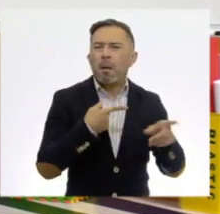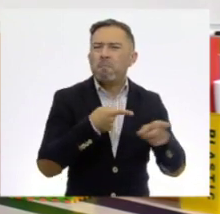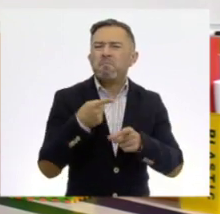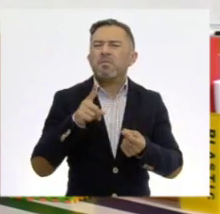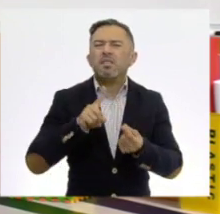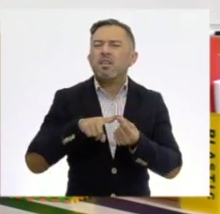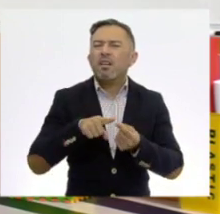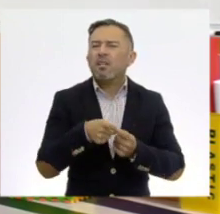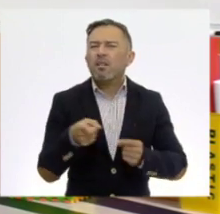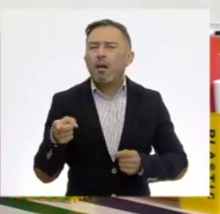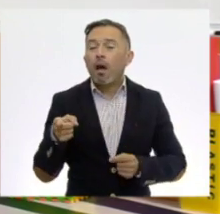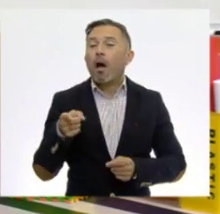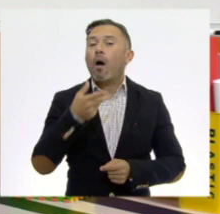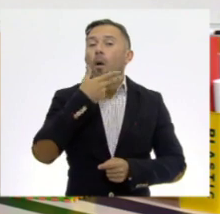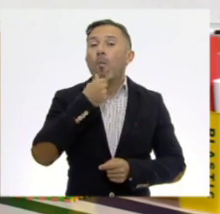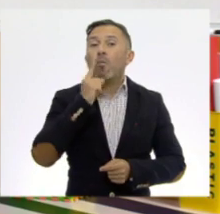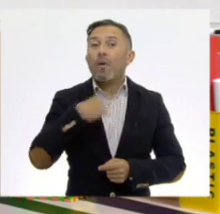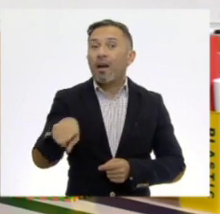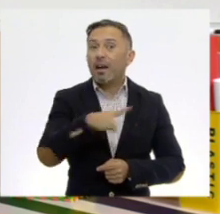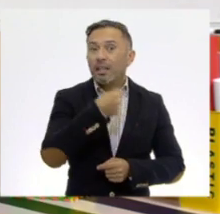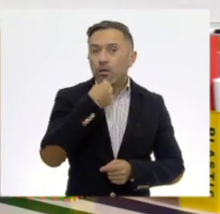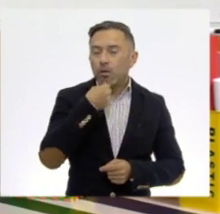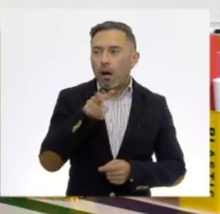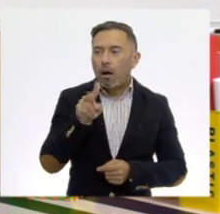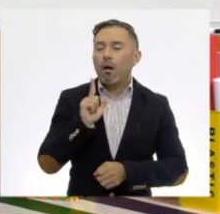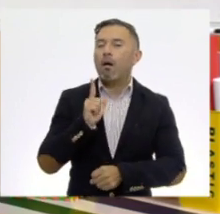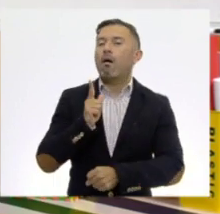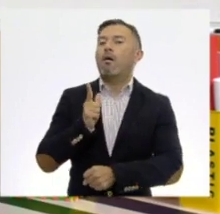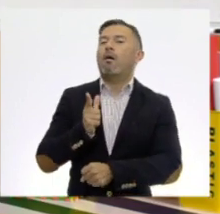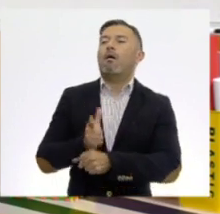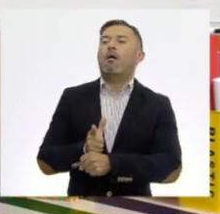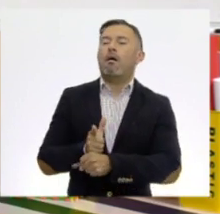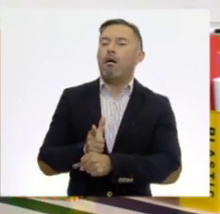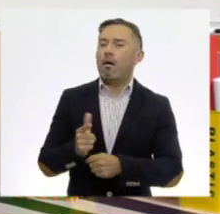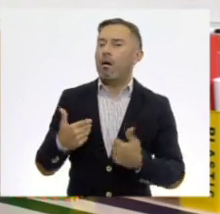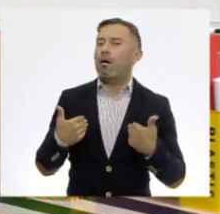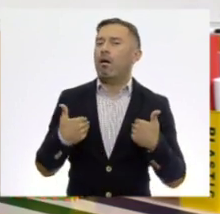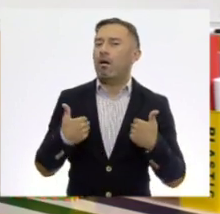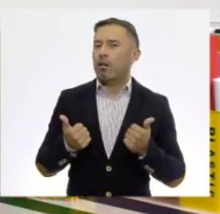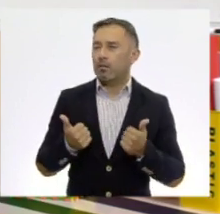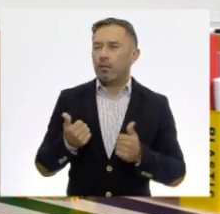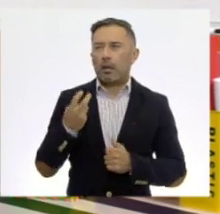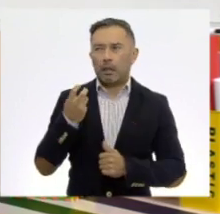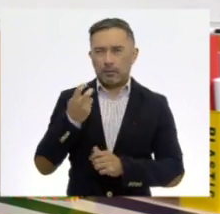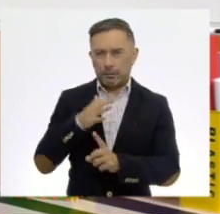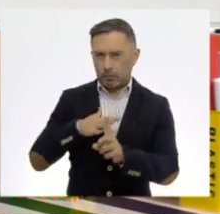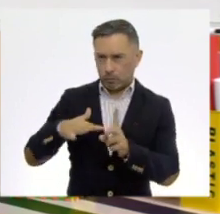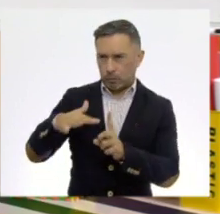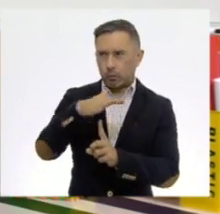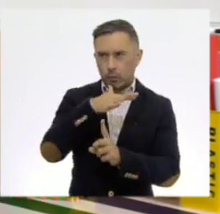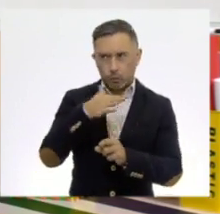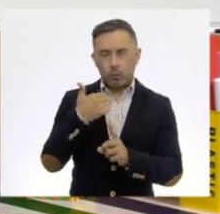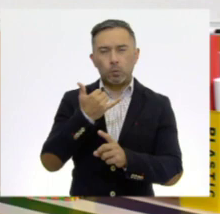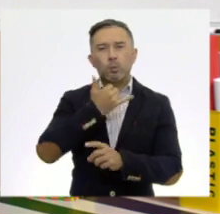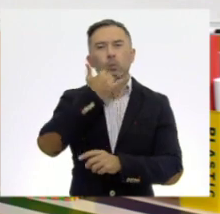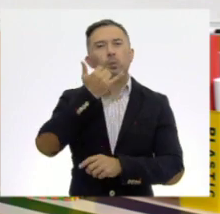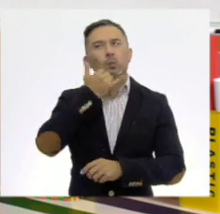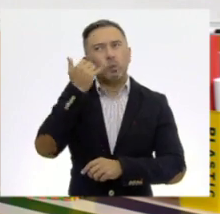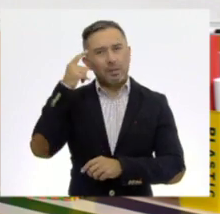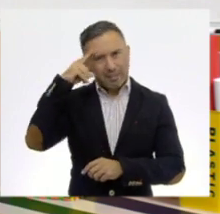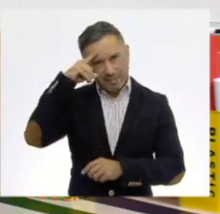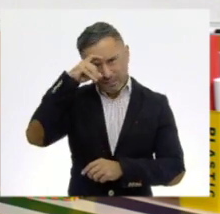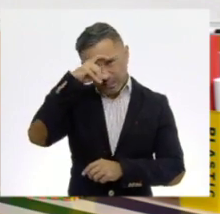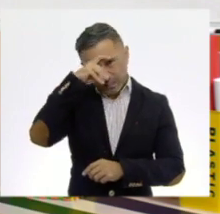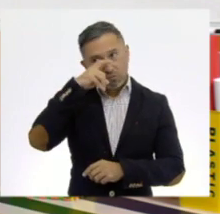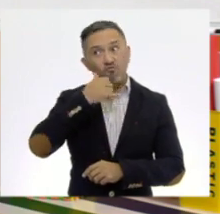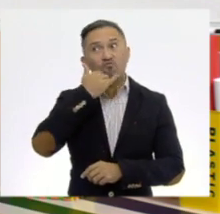reconocer cuándo es que se está viviendo esta situación o cuándo se está en riesgo de llegar a que probablemente alguien nos